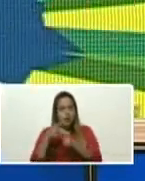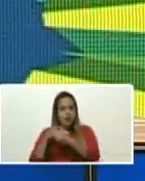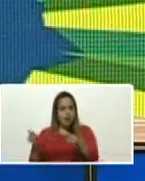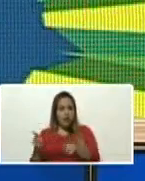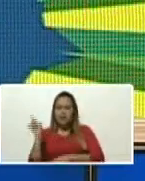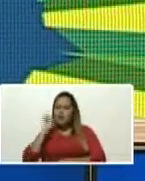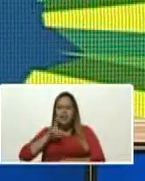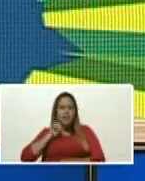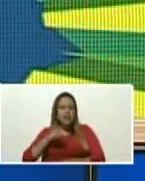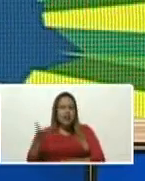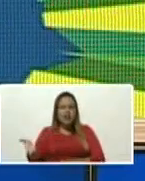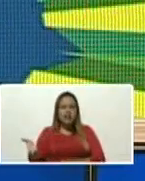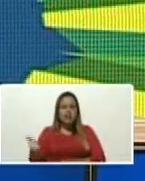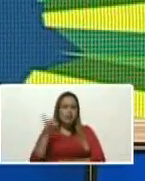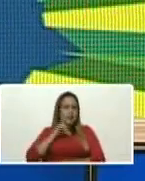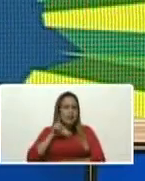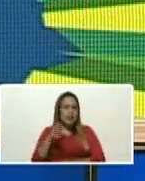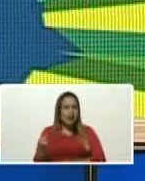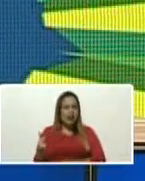Fantasioso, falso.